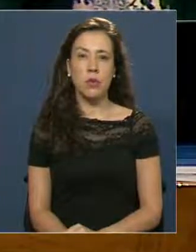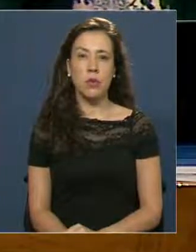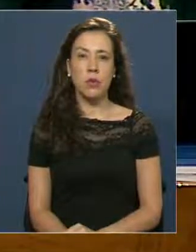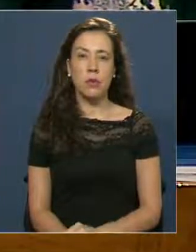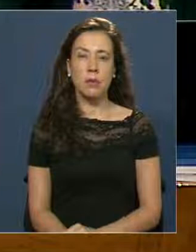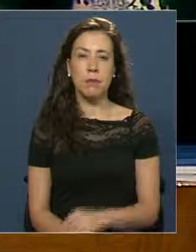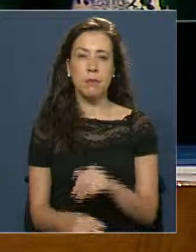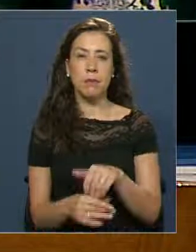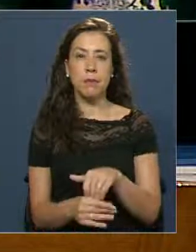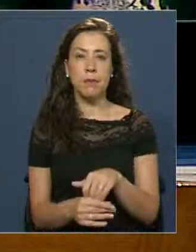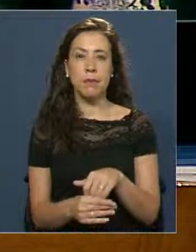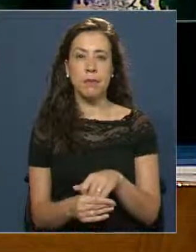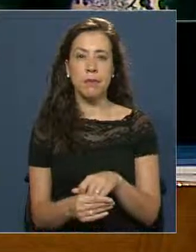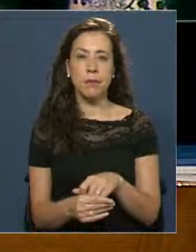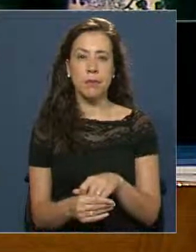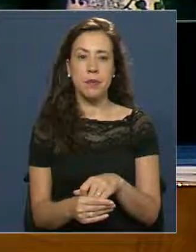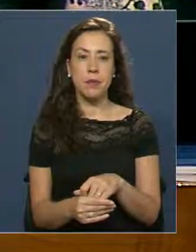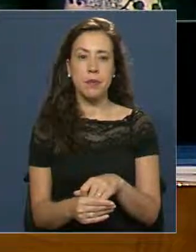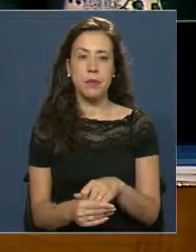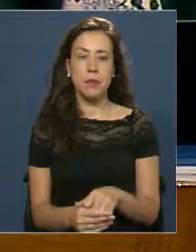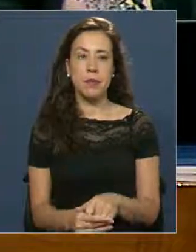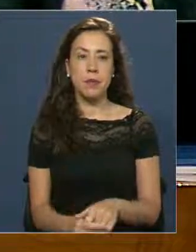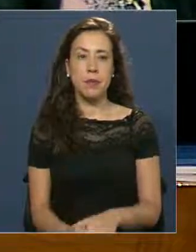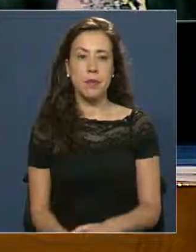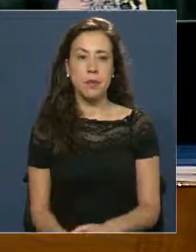En votación.